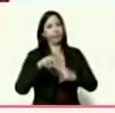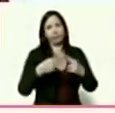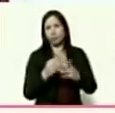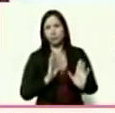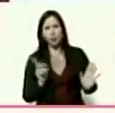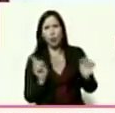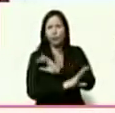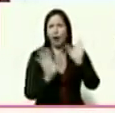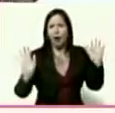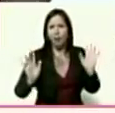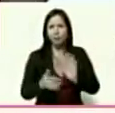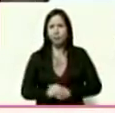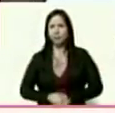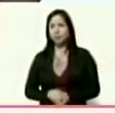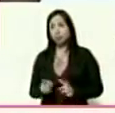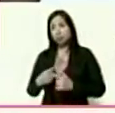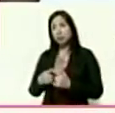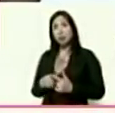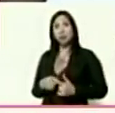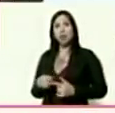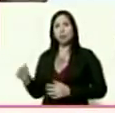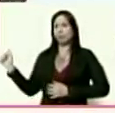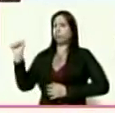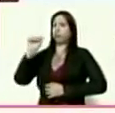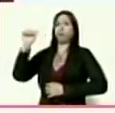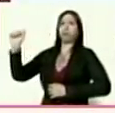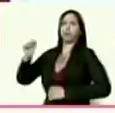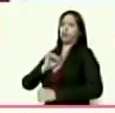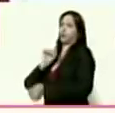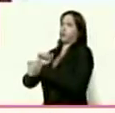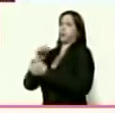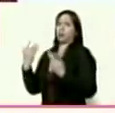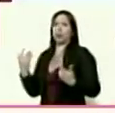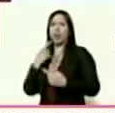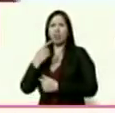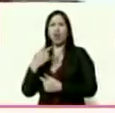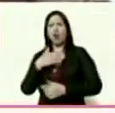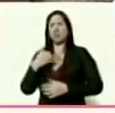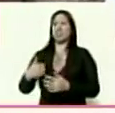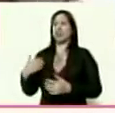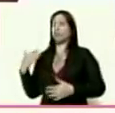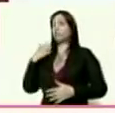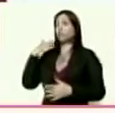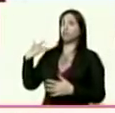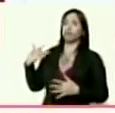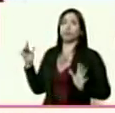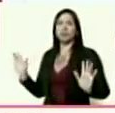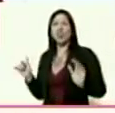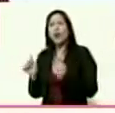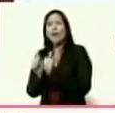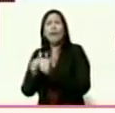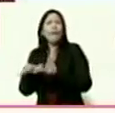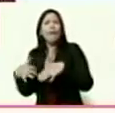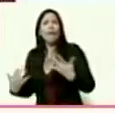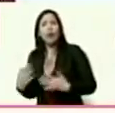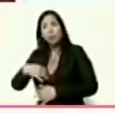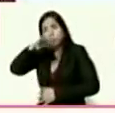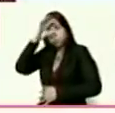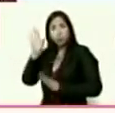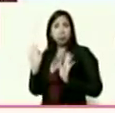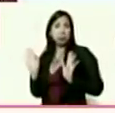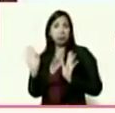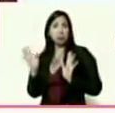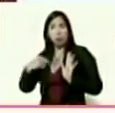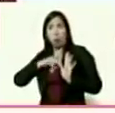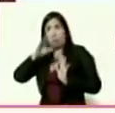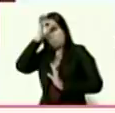contrario. Llegó chapeando, cuando estuvo detenido, quiso chapear. ¿Con qué? No sabemos. ¿Qué efecto tiene eso? No es